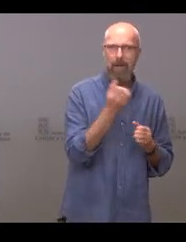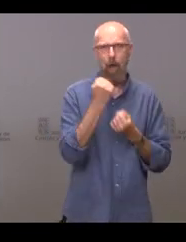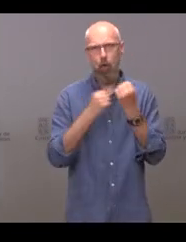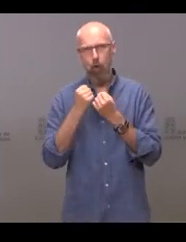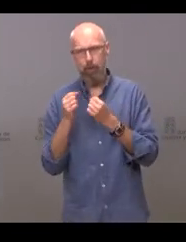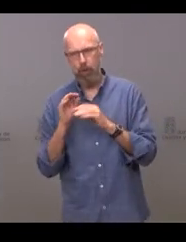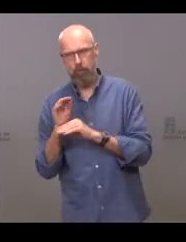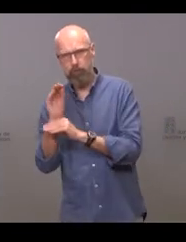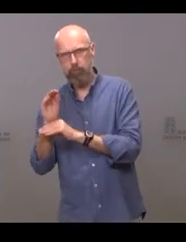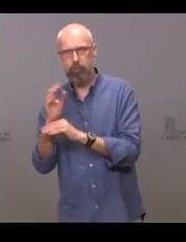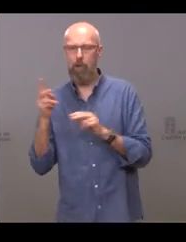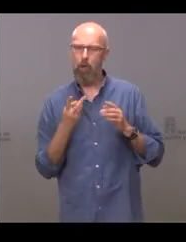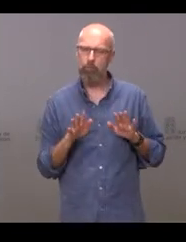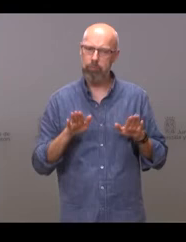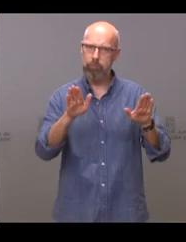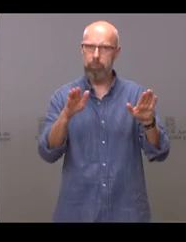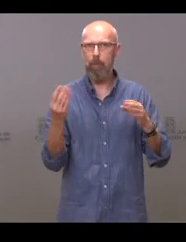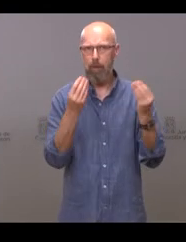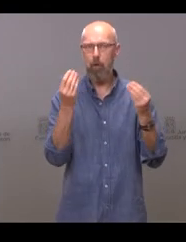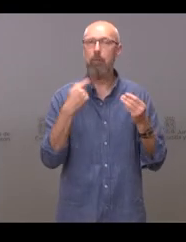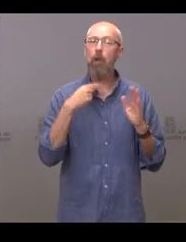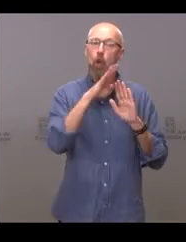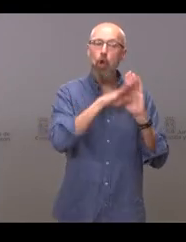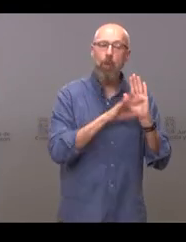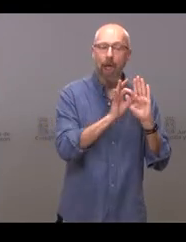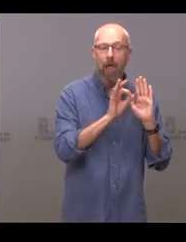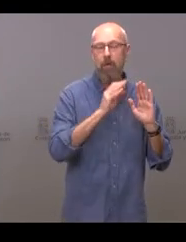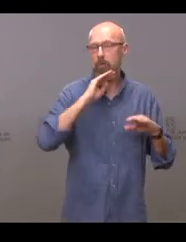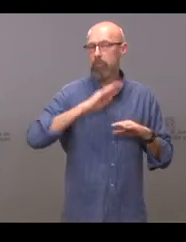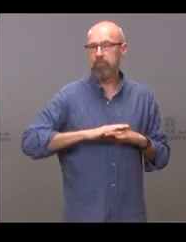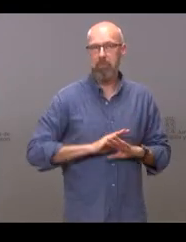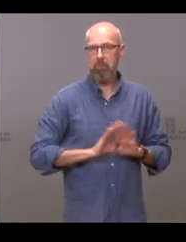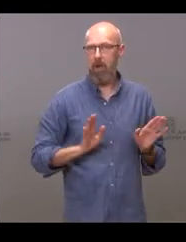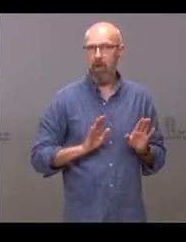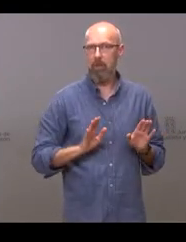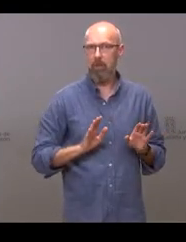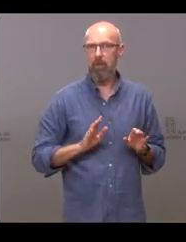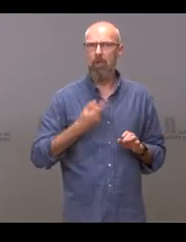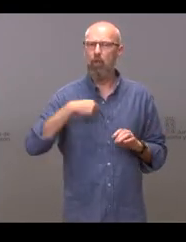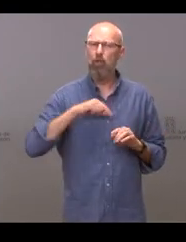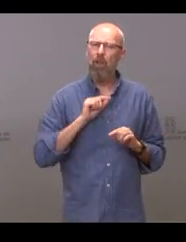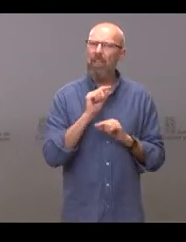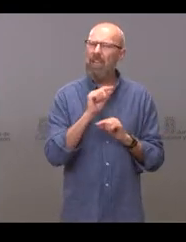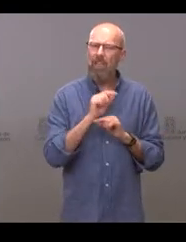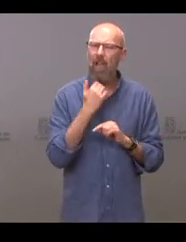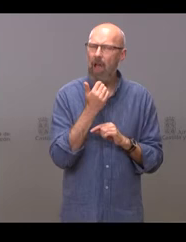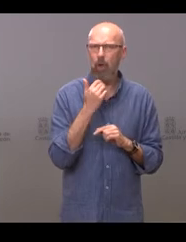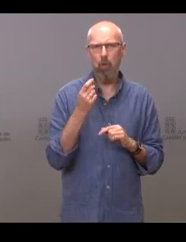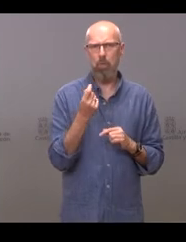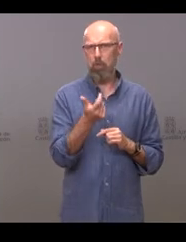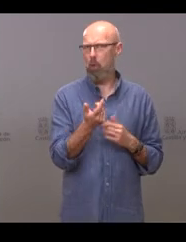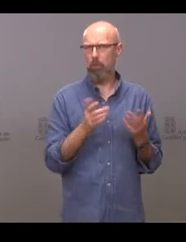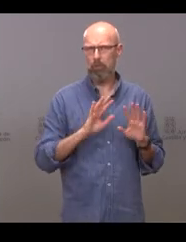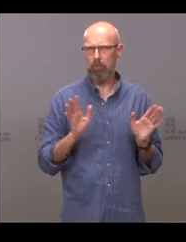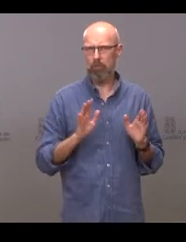y nosotros las cumplimos y las acatamos y yo creo que muy pocas veces hemos hemos criticado cualquier cosa que se ha dicho